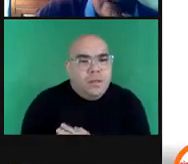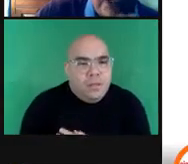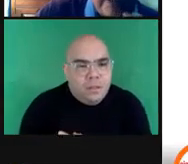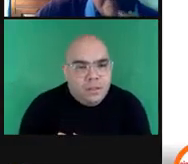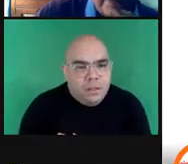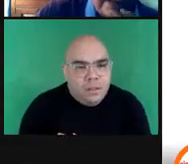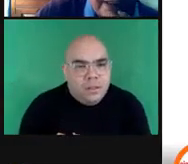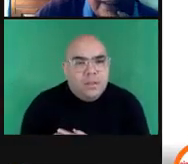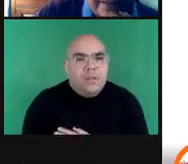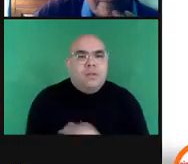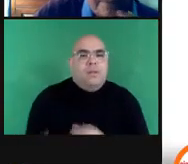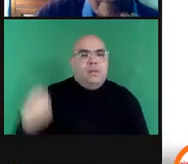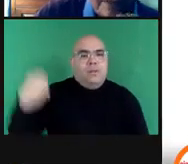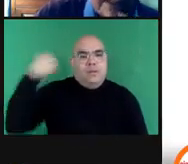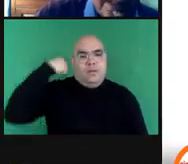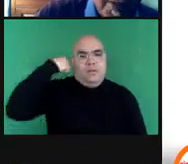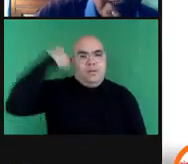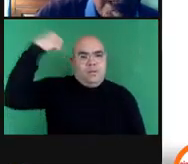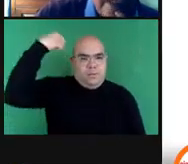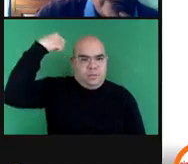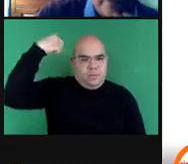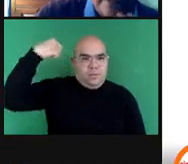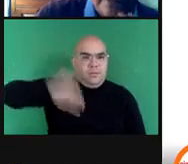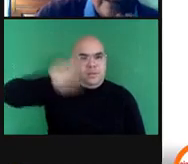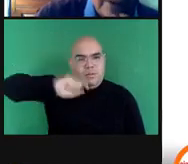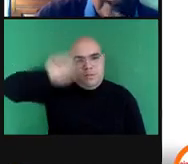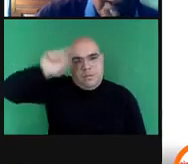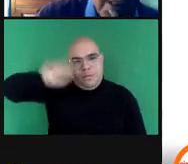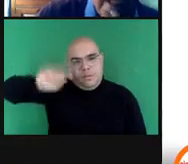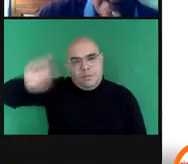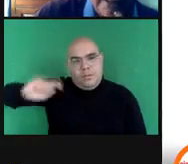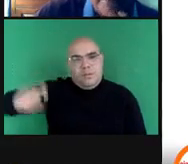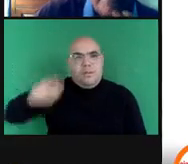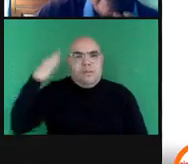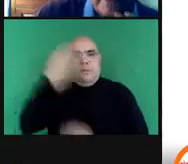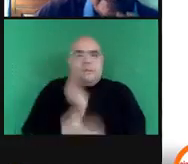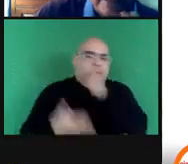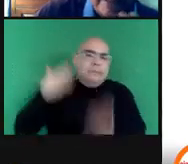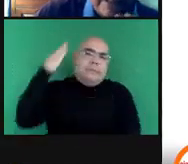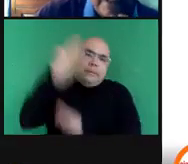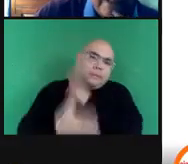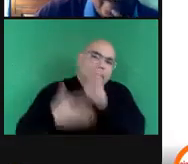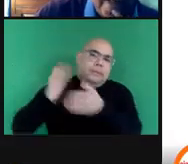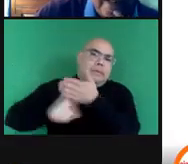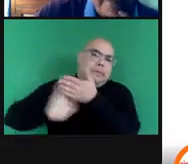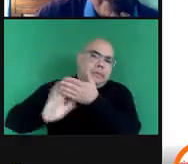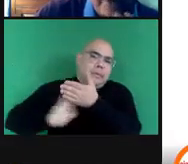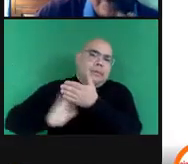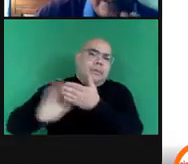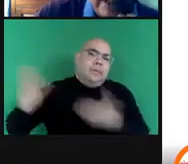de los héroes, que pues claro, tenía un destino ya para